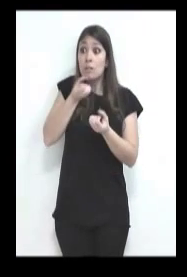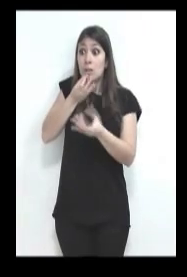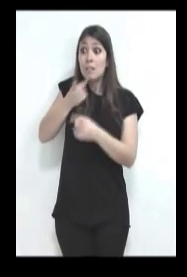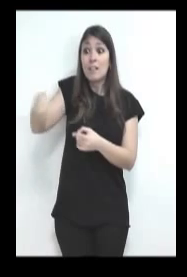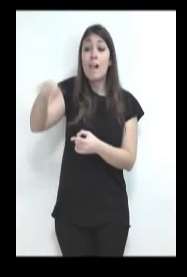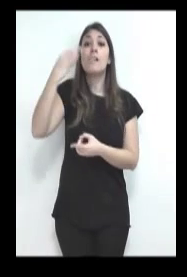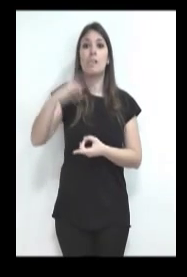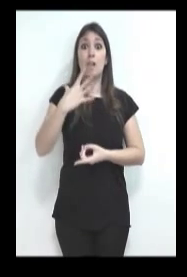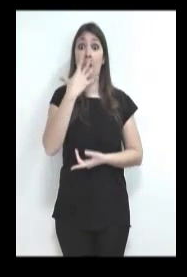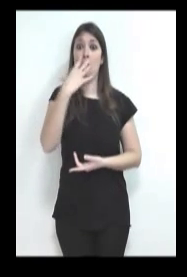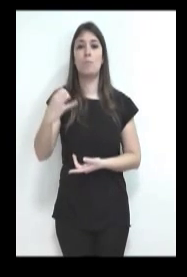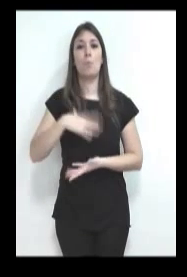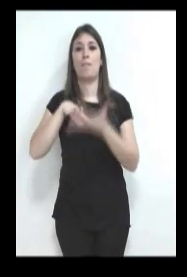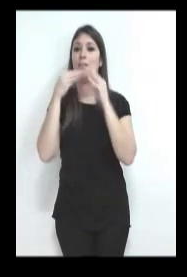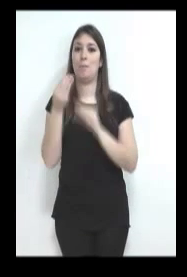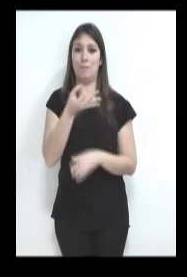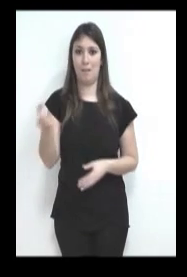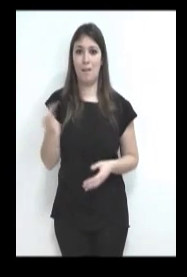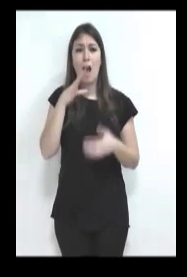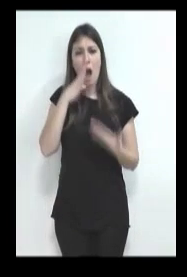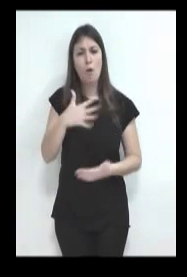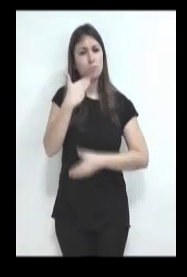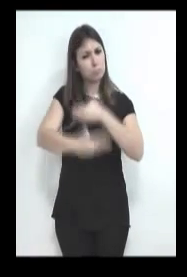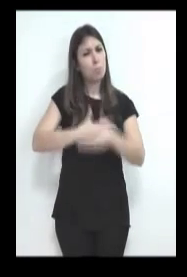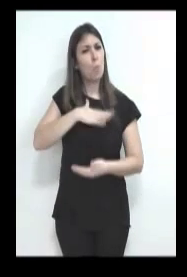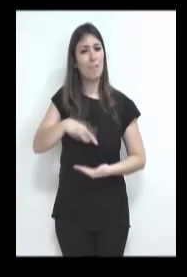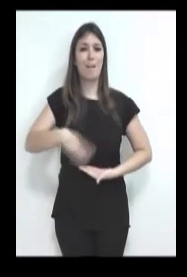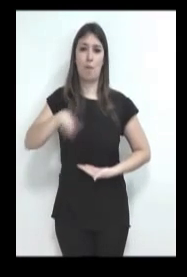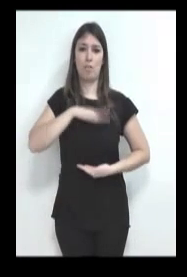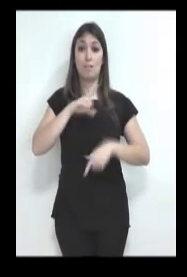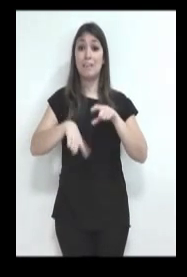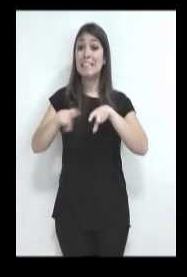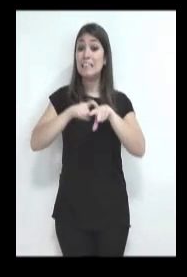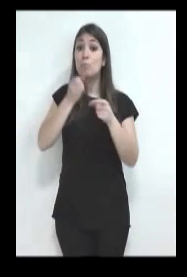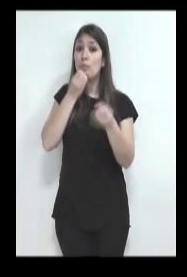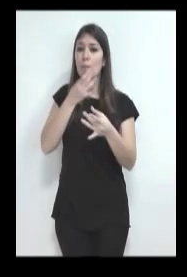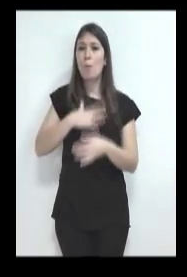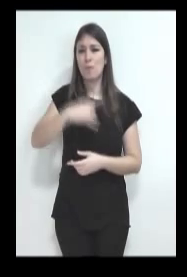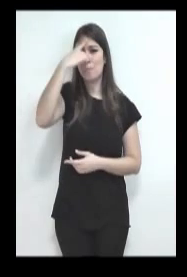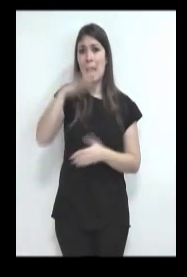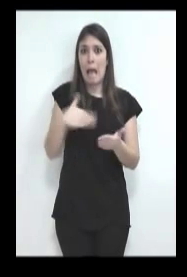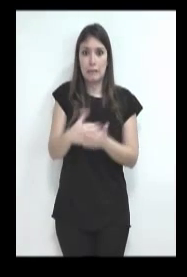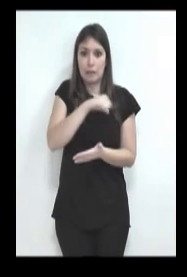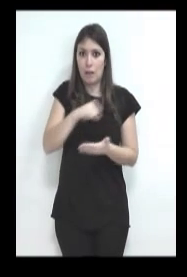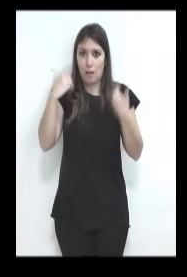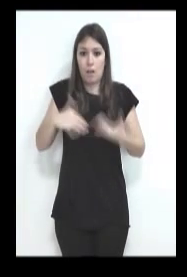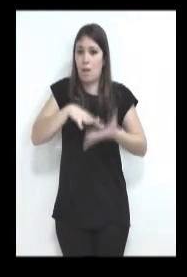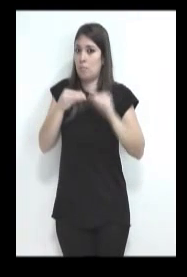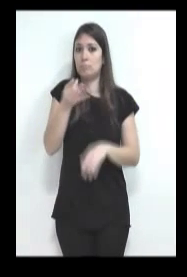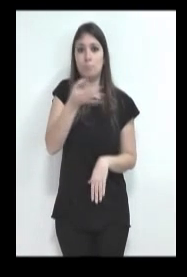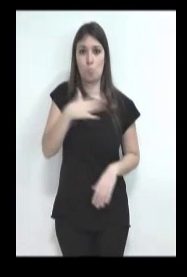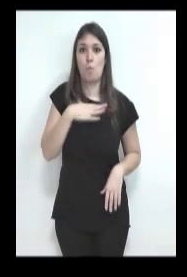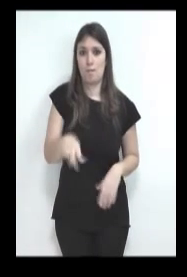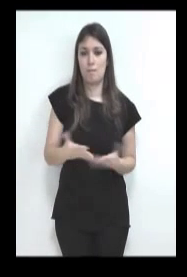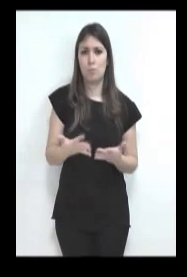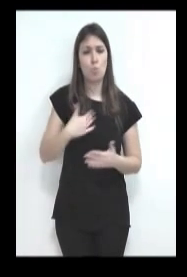esa información se puede tratar. Hoy en día hay capacidad de proceso y capacidad para tratar información de perfilado casi individual. Entonces